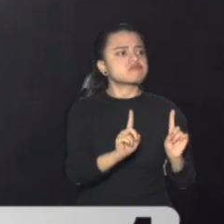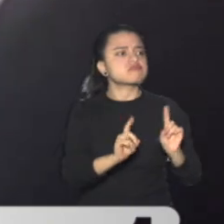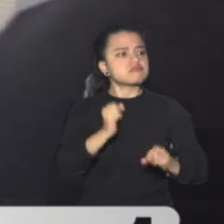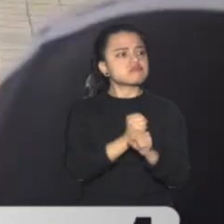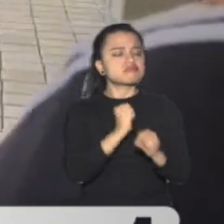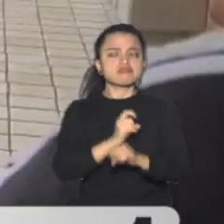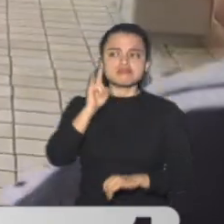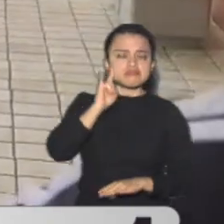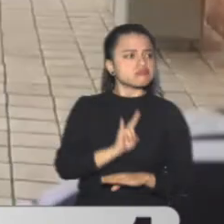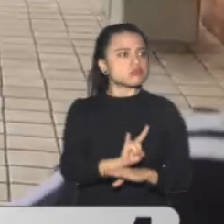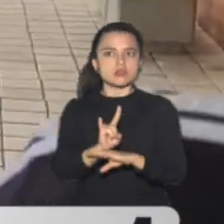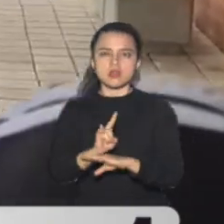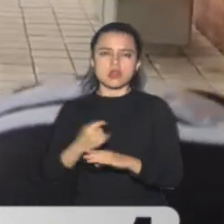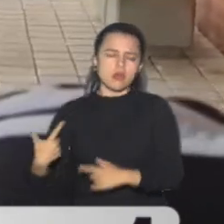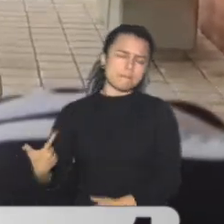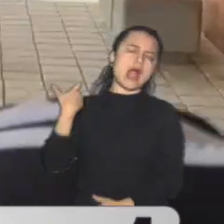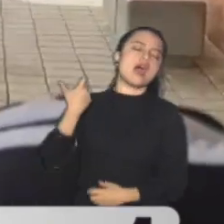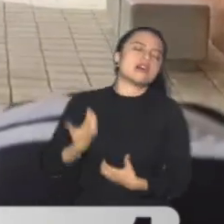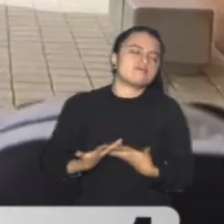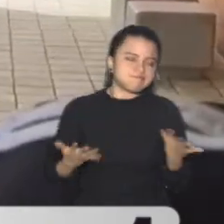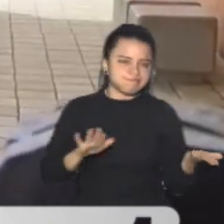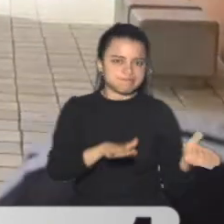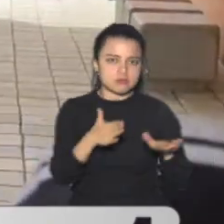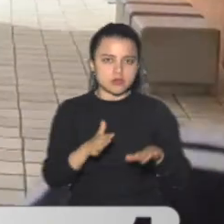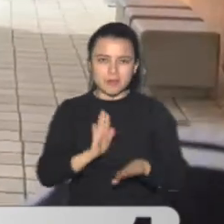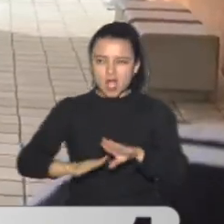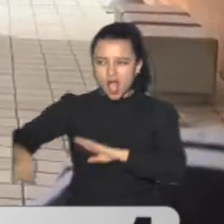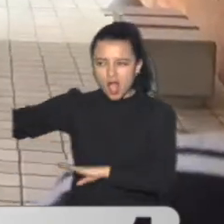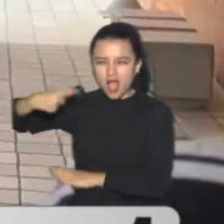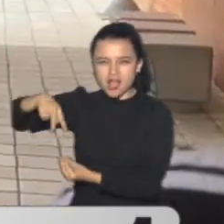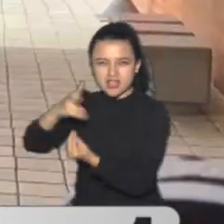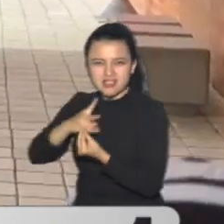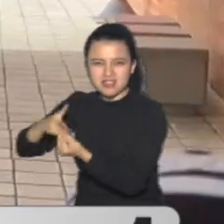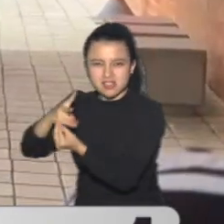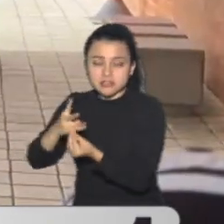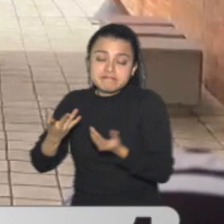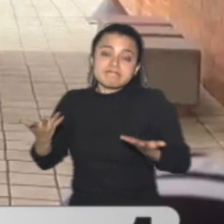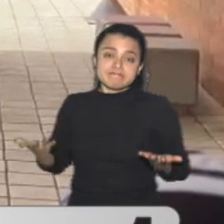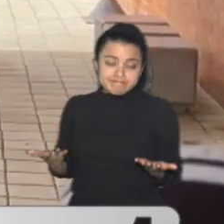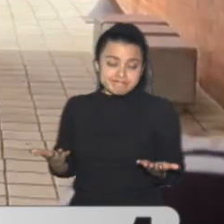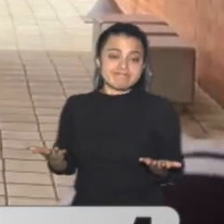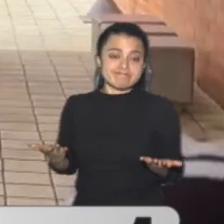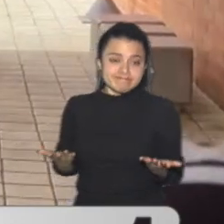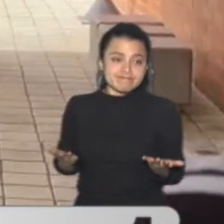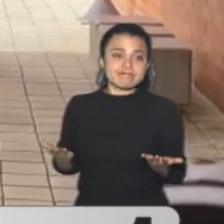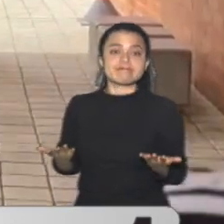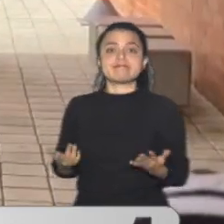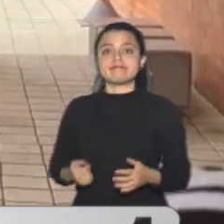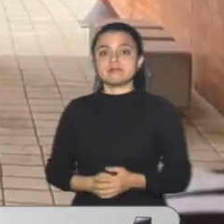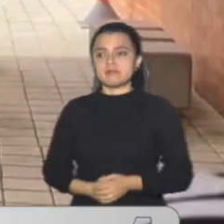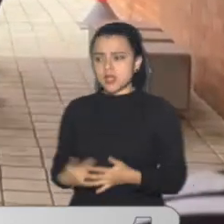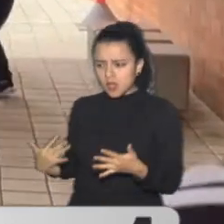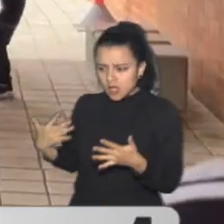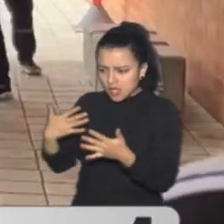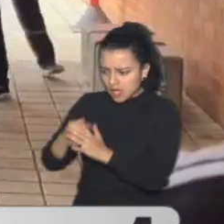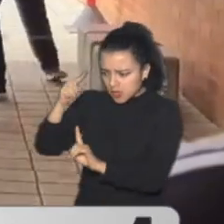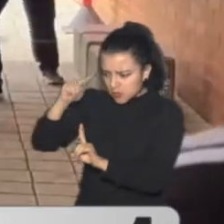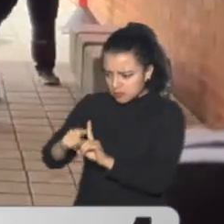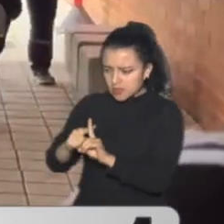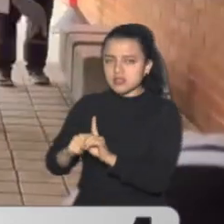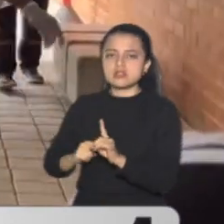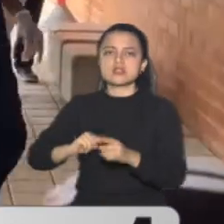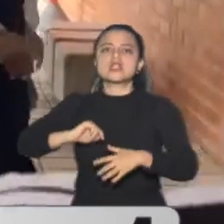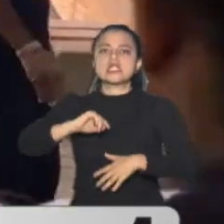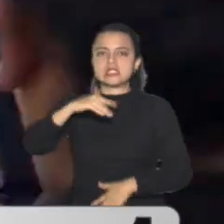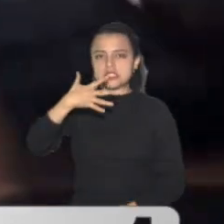para dar con los responsables de estos dos ataques contra la fuerza pública y que sería también el quinto en menos de un mes en el departamento de